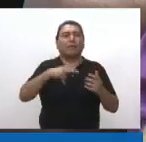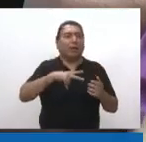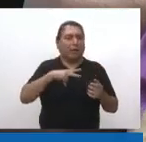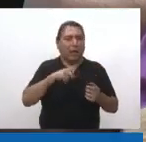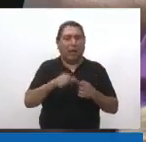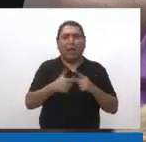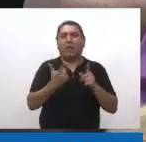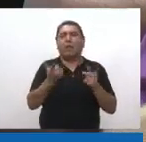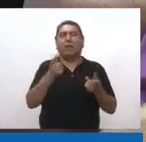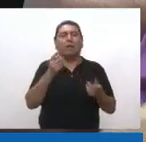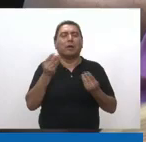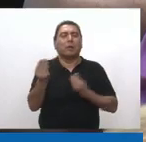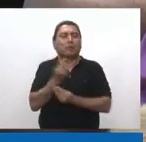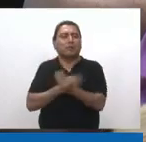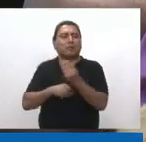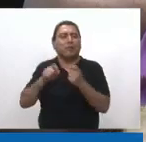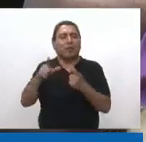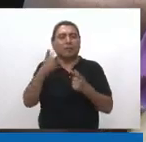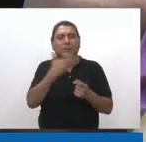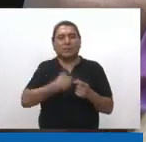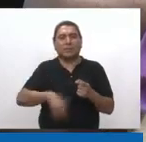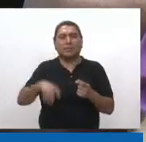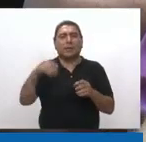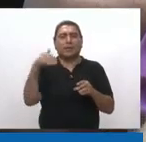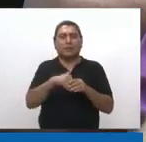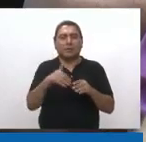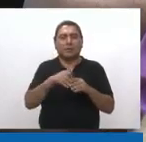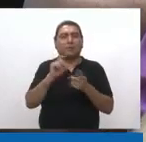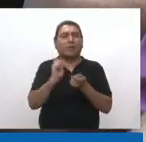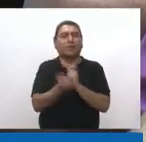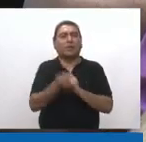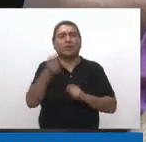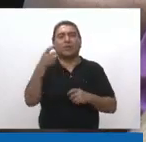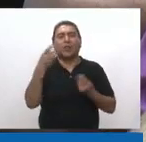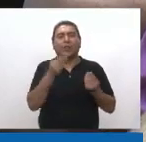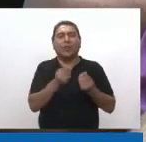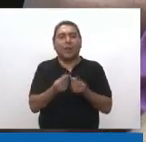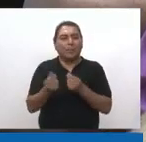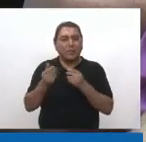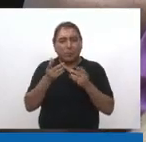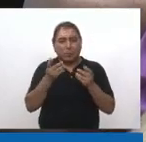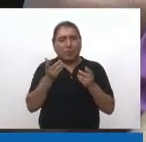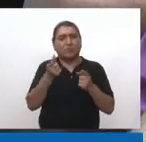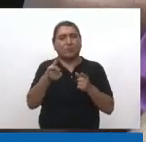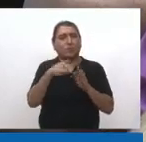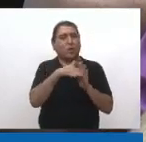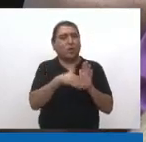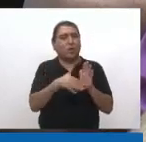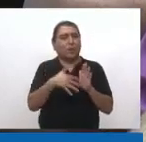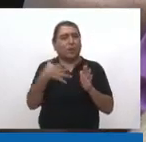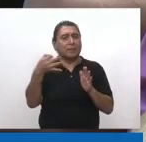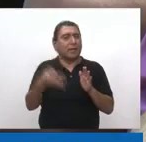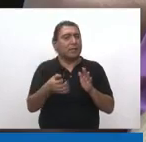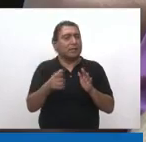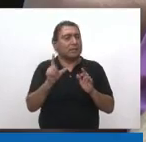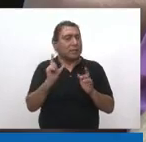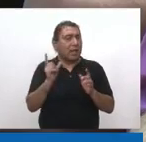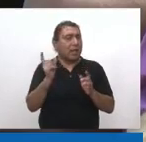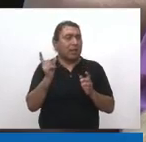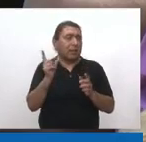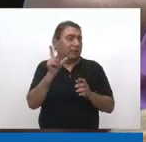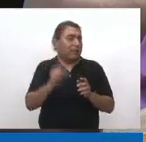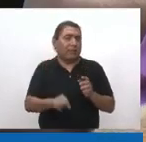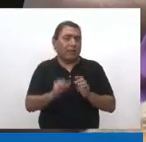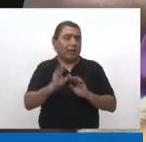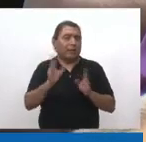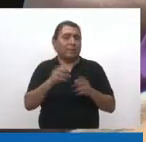remoción del presidente del Banco Central, modificación de presupuesto, que es una norma por excelencia de carácter federal que